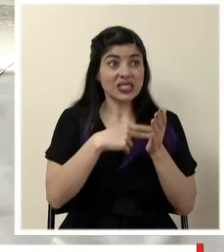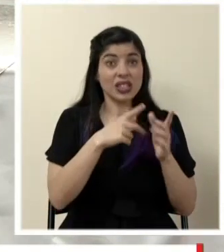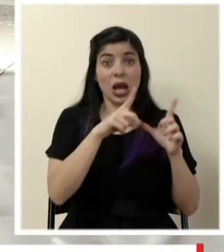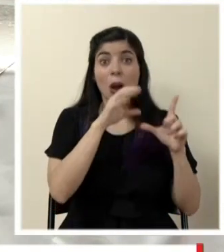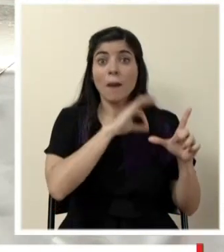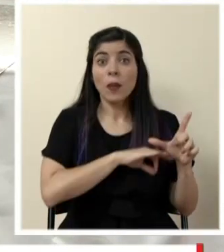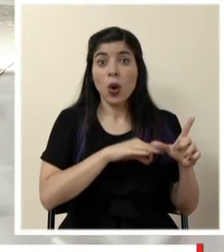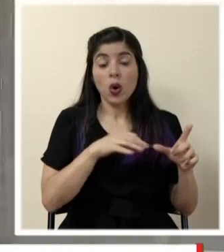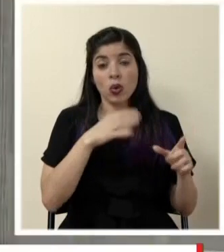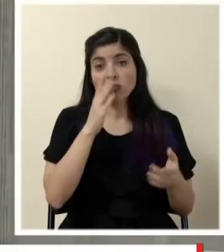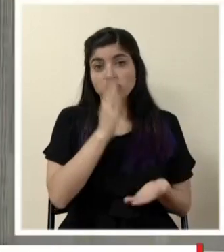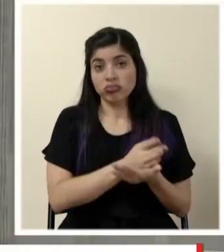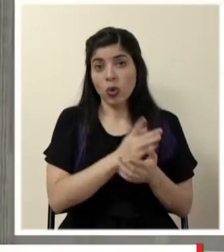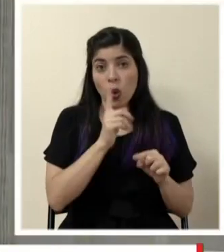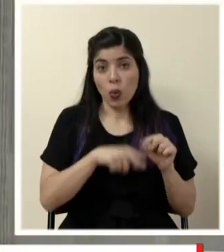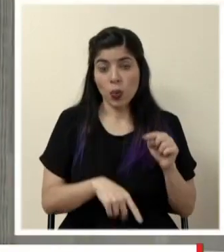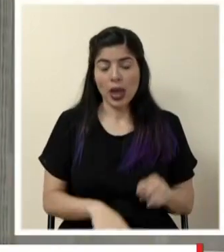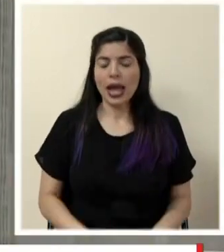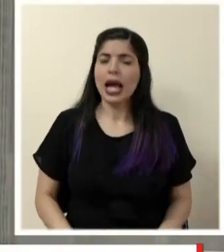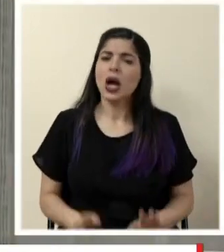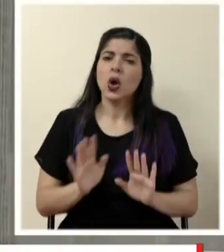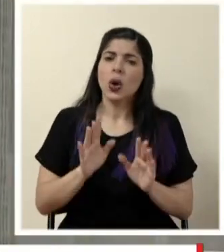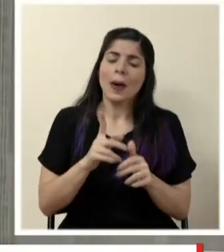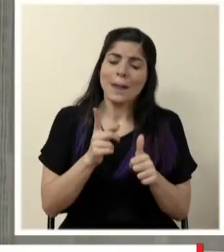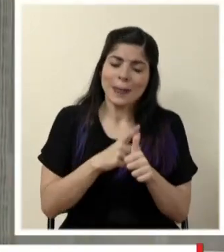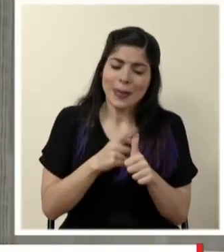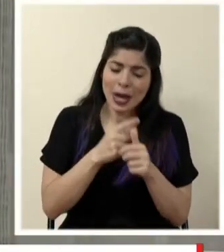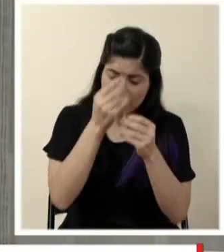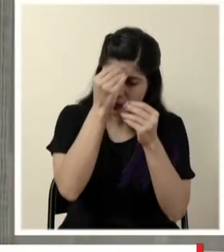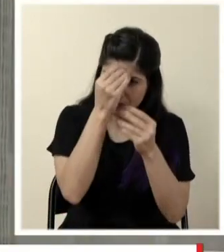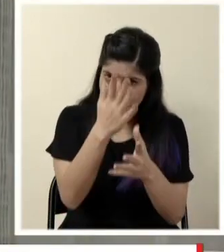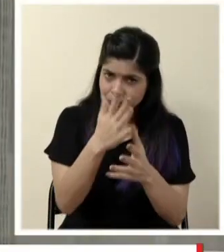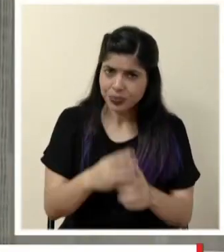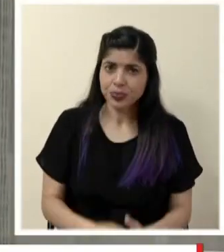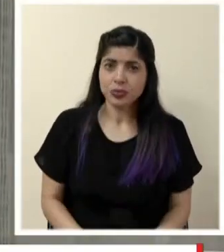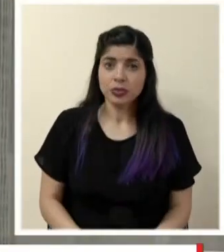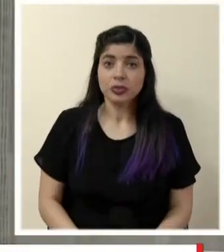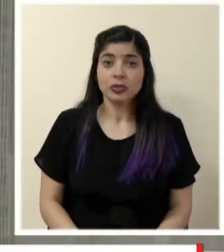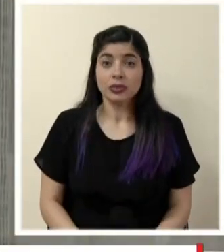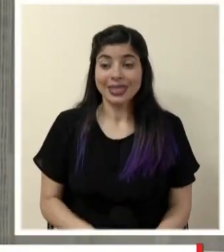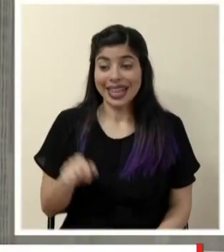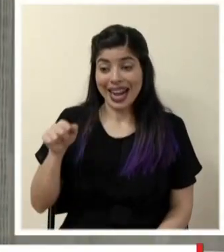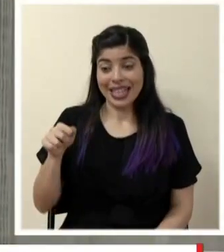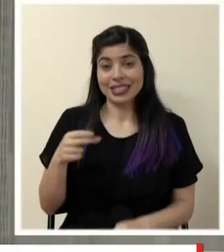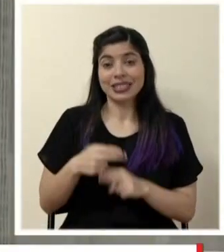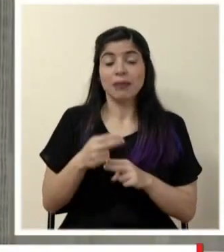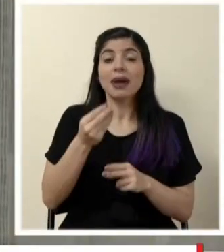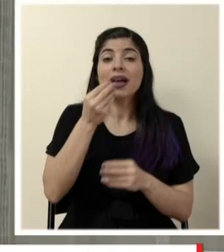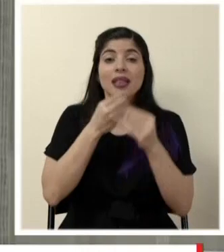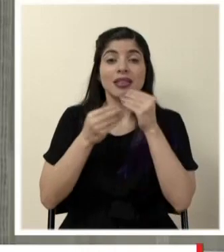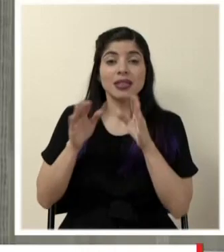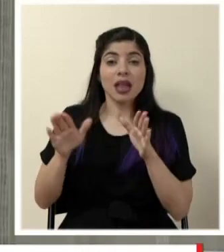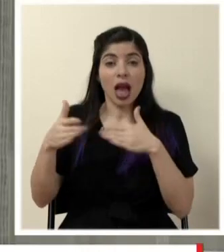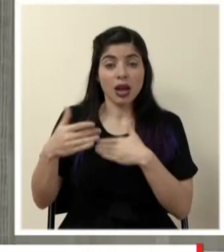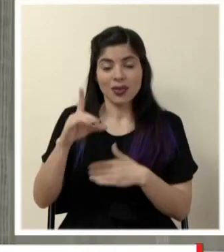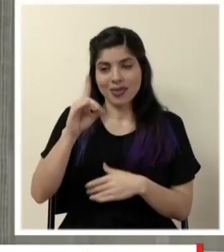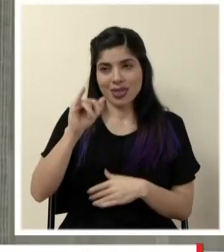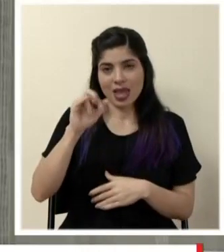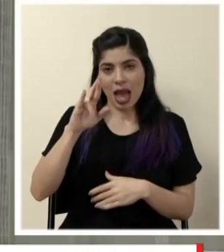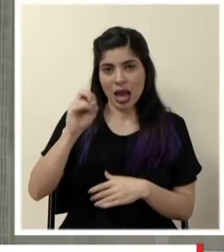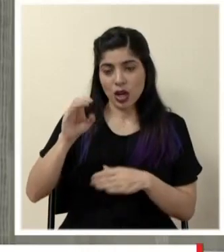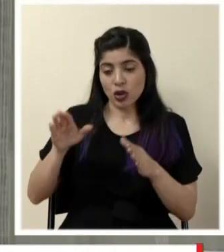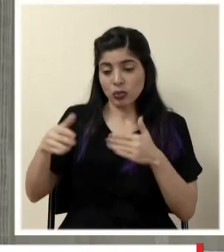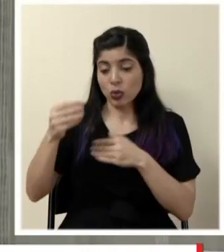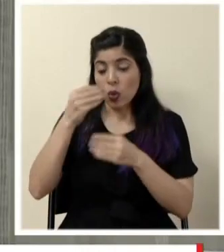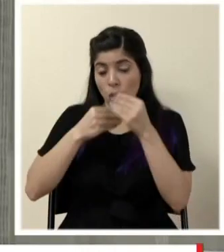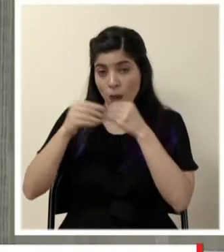proteger. Bueno, en primera instancia mencionar que esto que llamamos diario, que se entrega a las